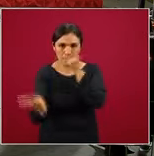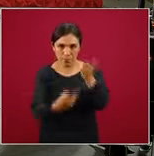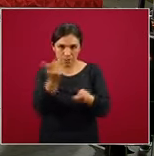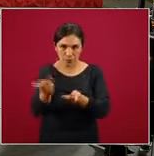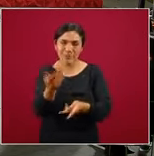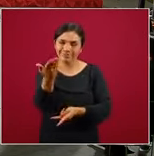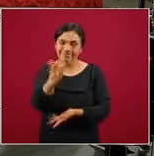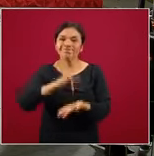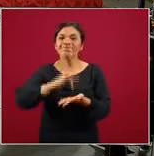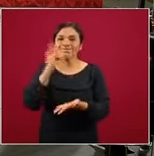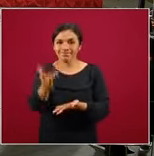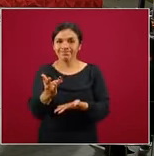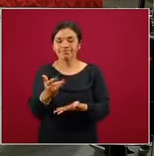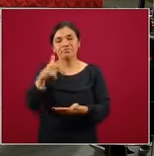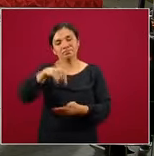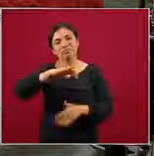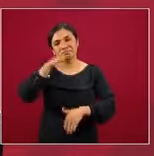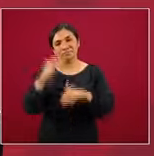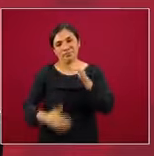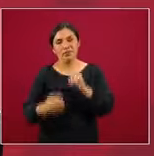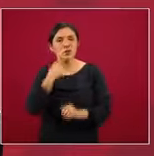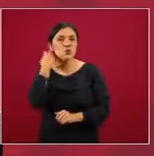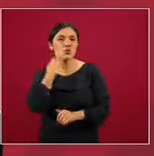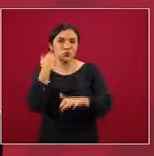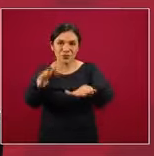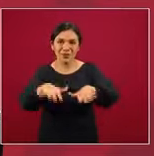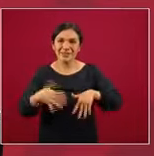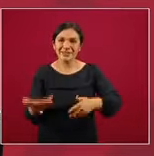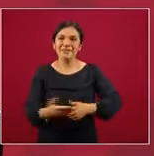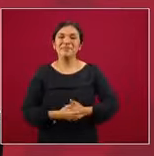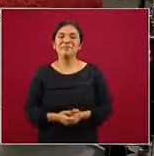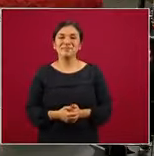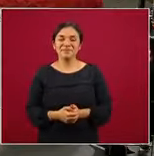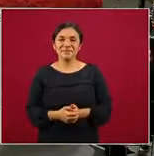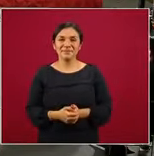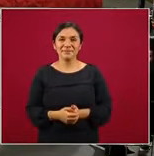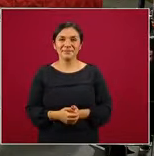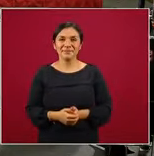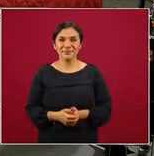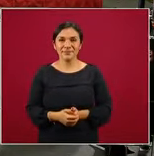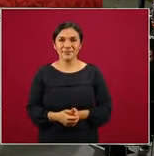usted. Muchas gracias. Aquí termina la conferencia de prensa. Gracias.